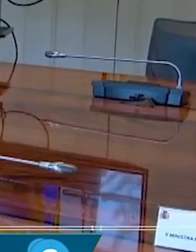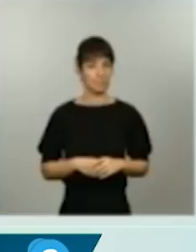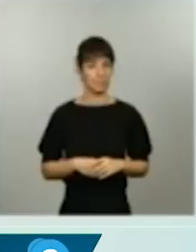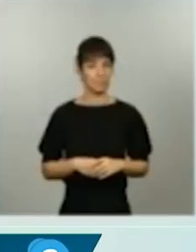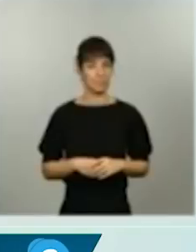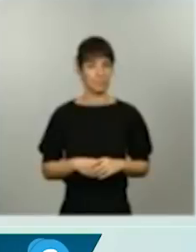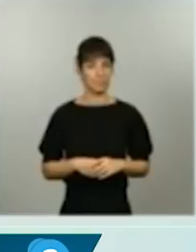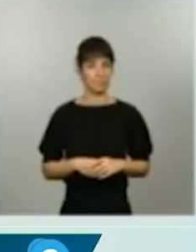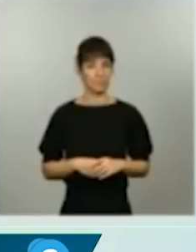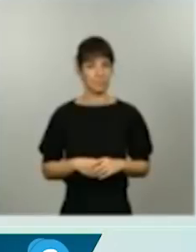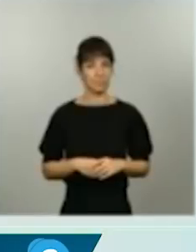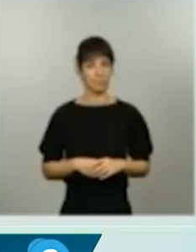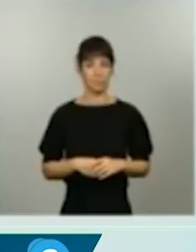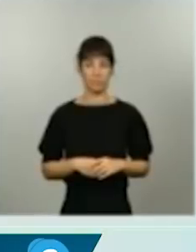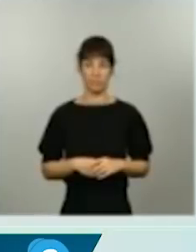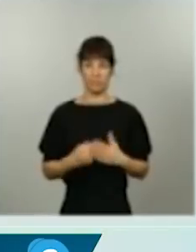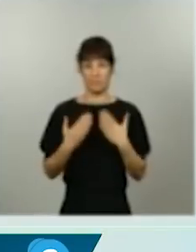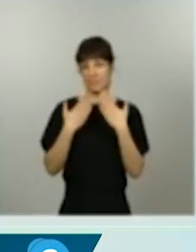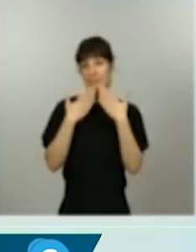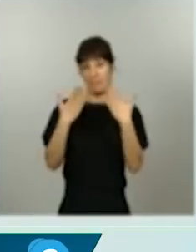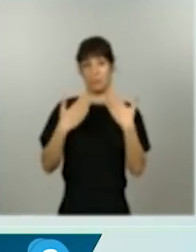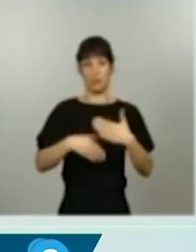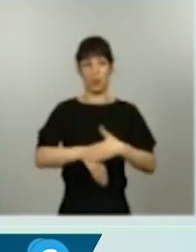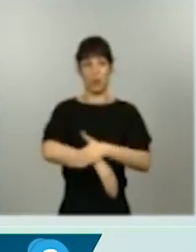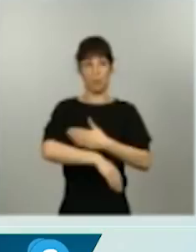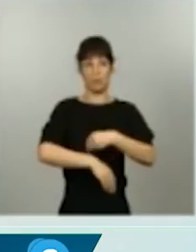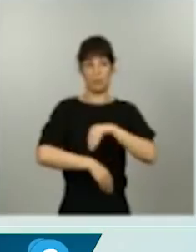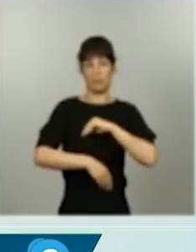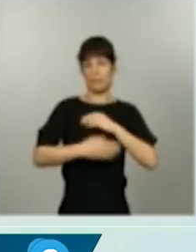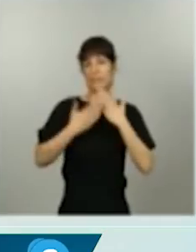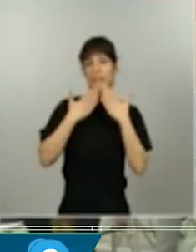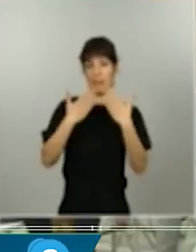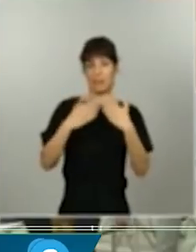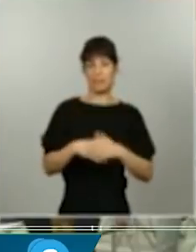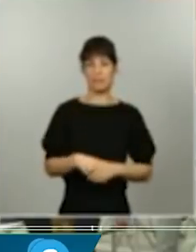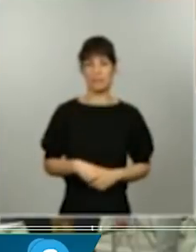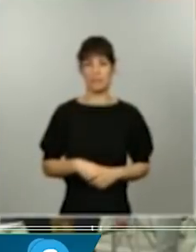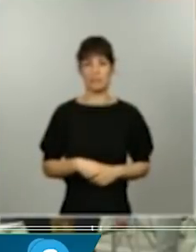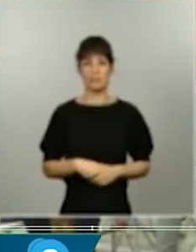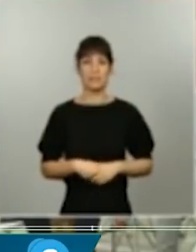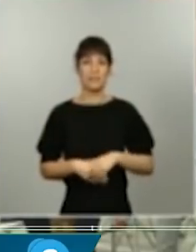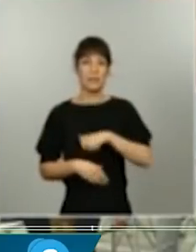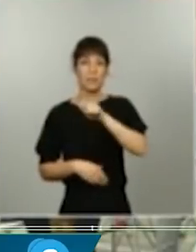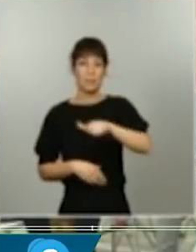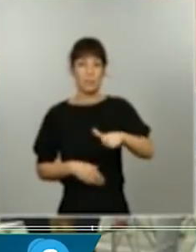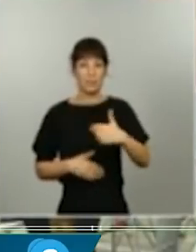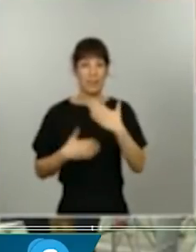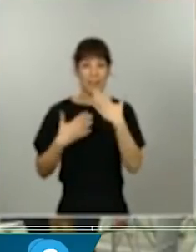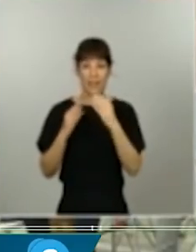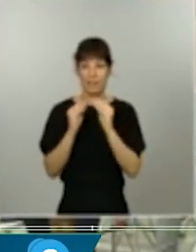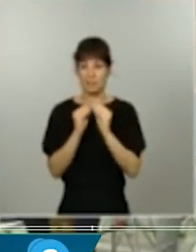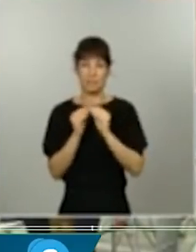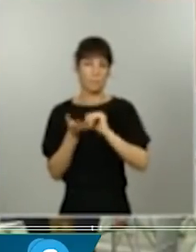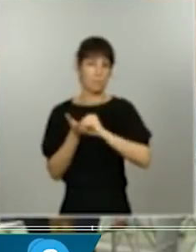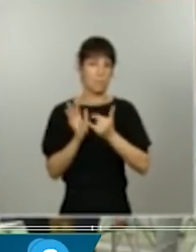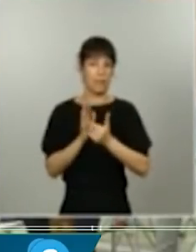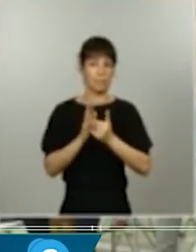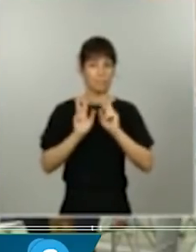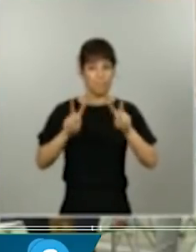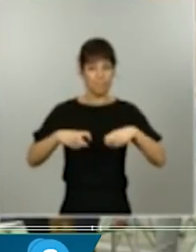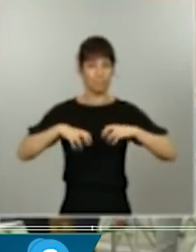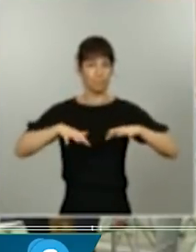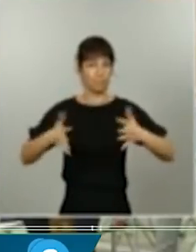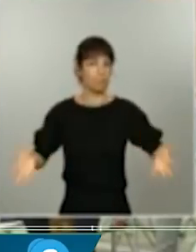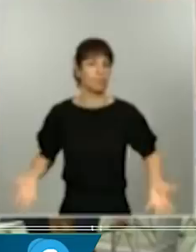inicial e insuperable, y no podrían votar a lo que es la derecha clásica. Ahí es donde